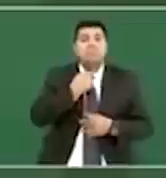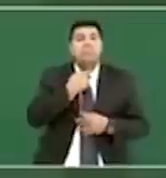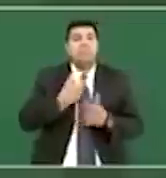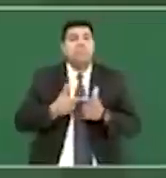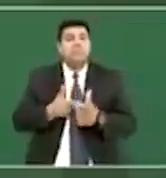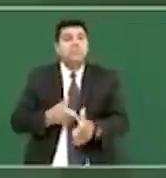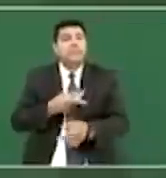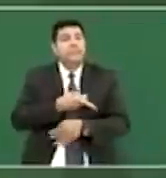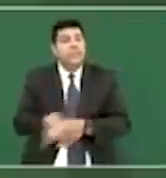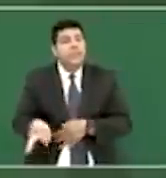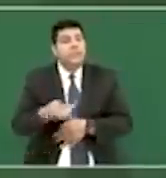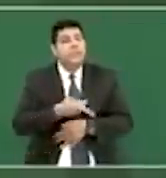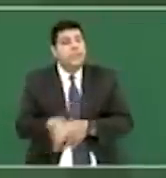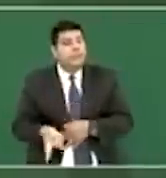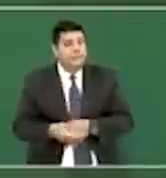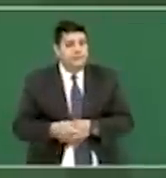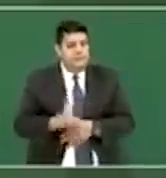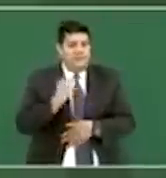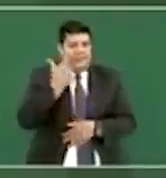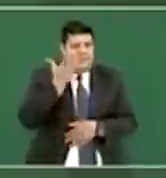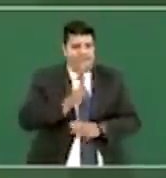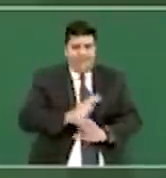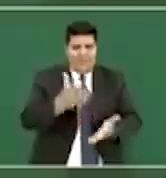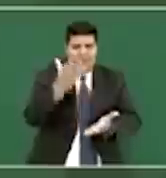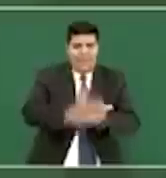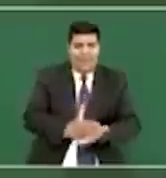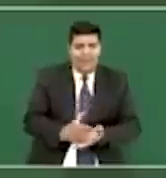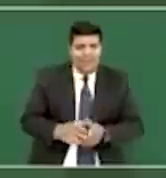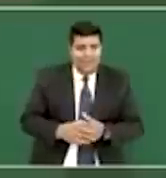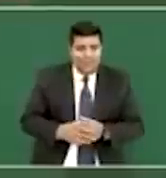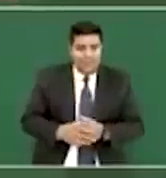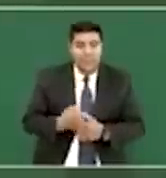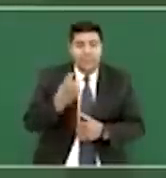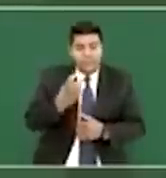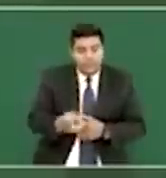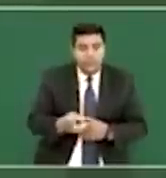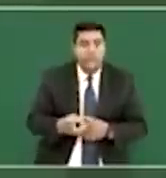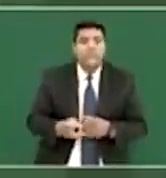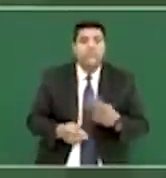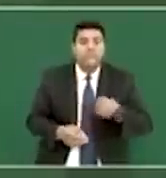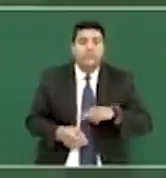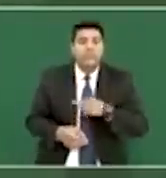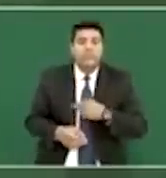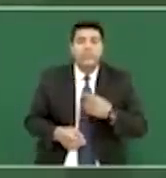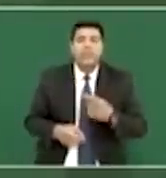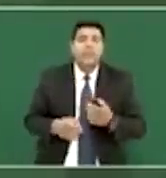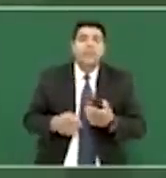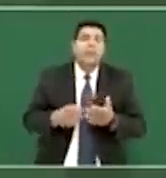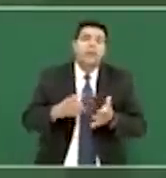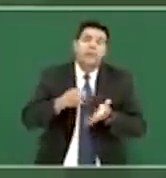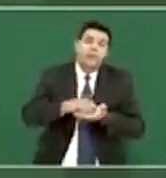eso. O sea, para todo era crear fideicomisos,